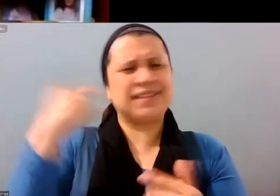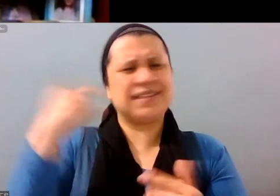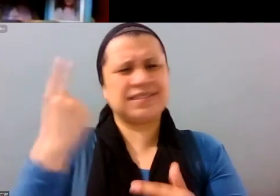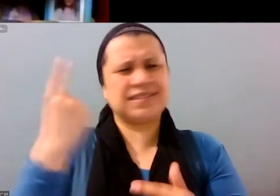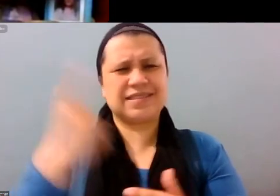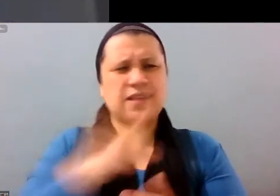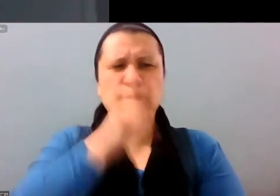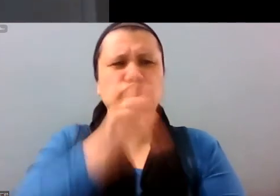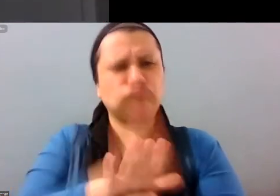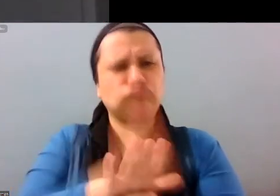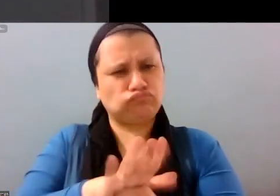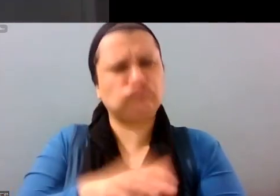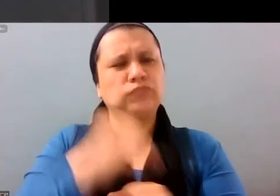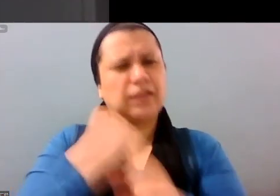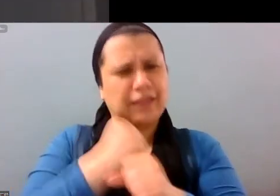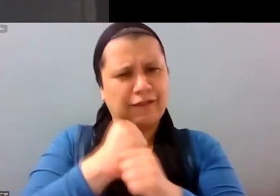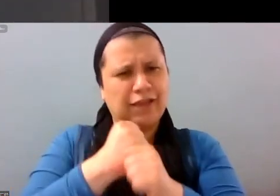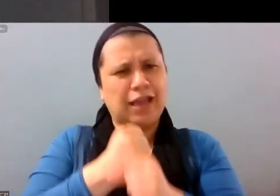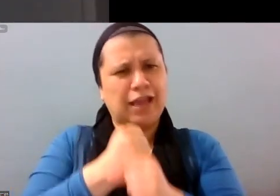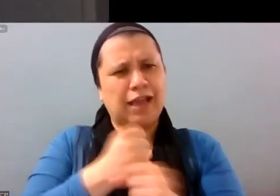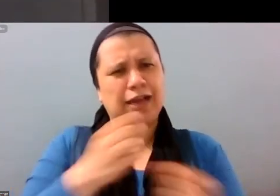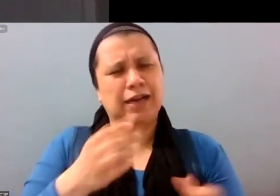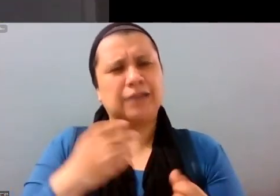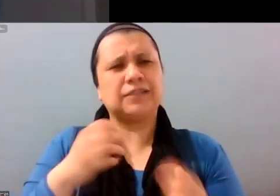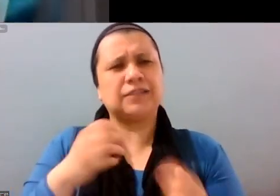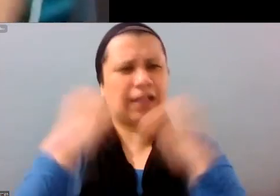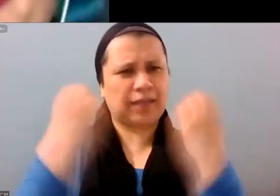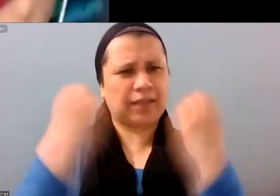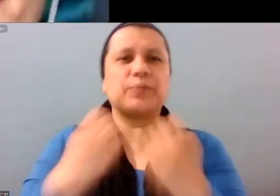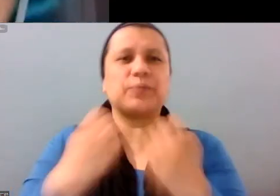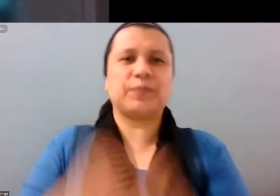se apunten a trabajar en equipo muchas gracias Jimena